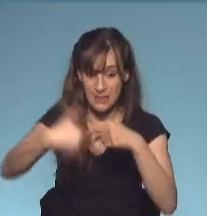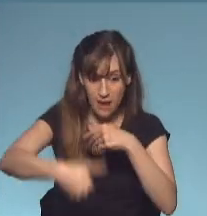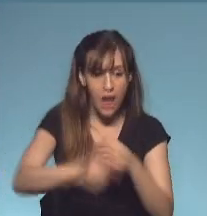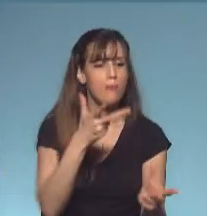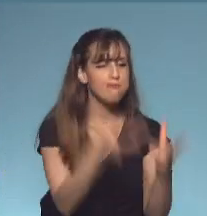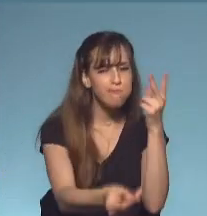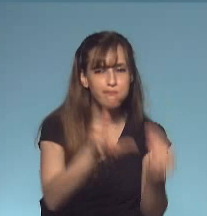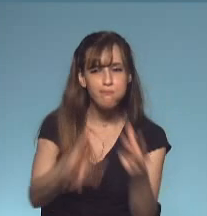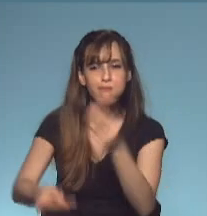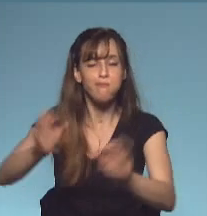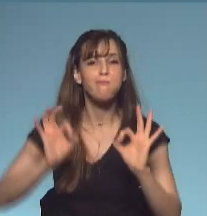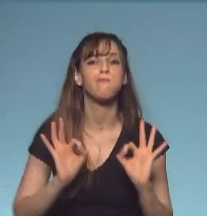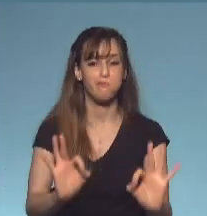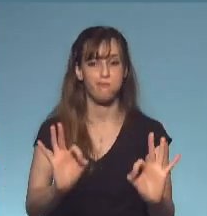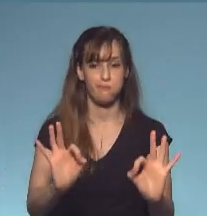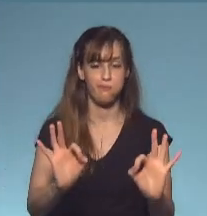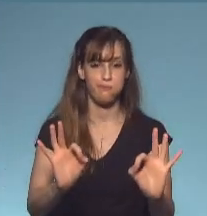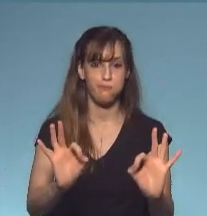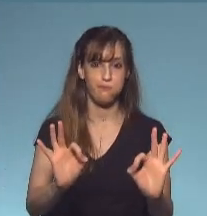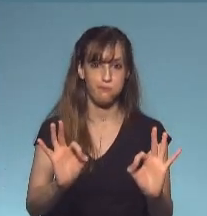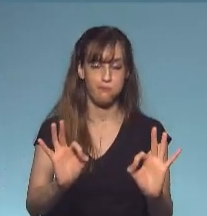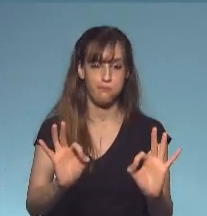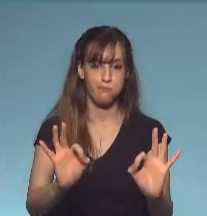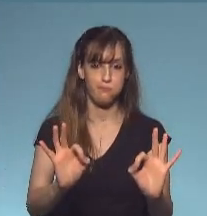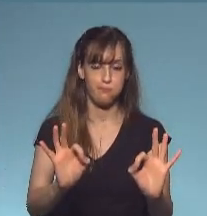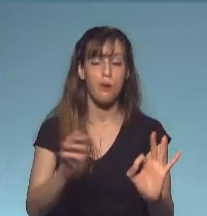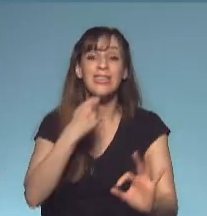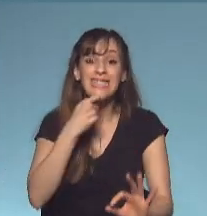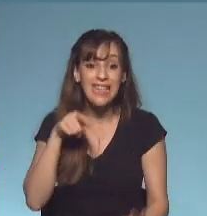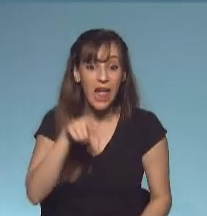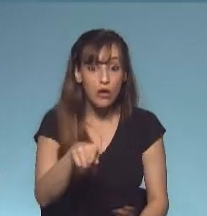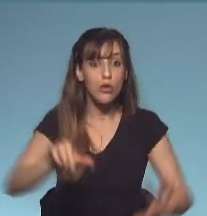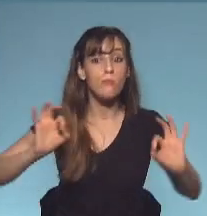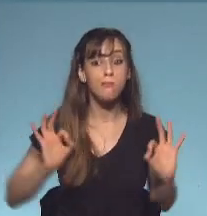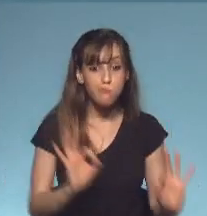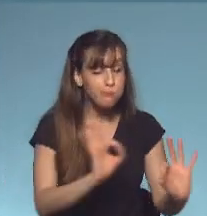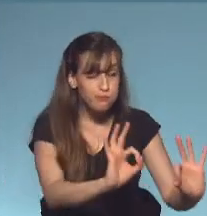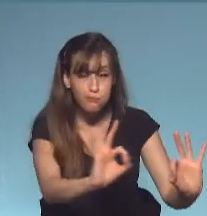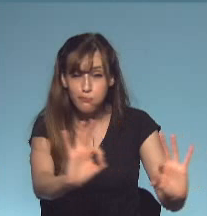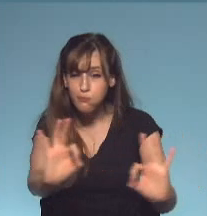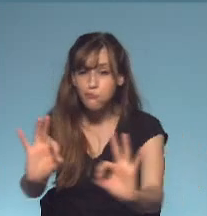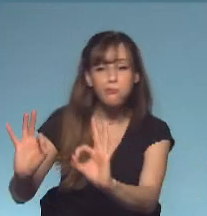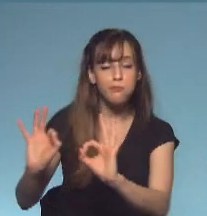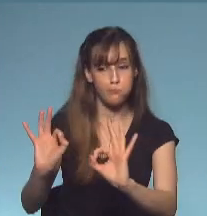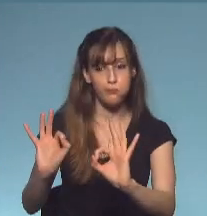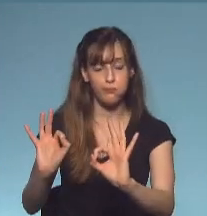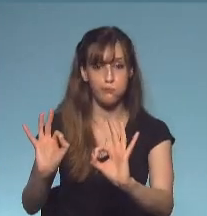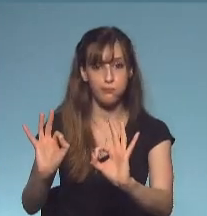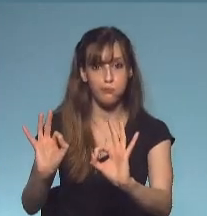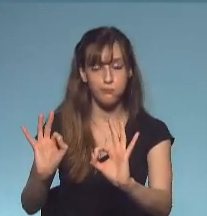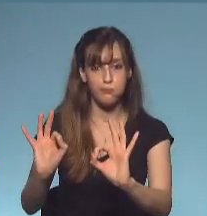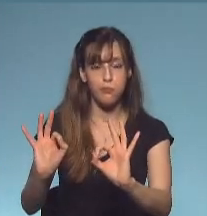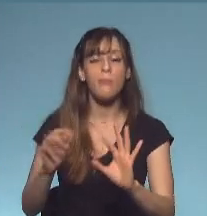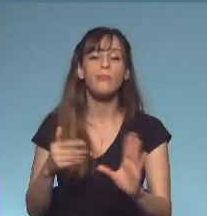vacunas en las próximas semanas. Con eso cubierto, con aquellos que